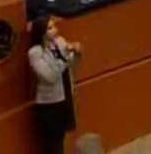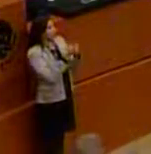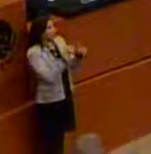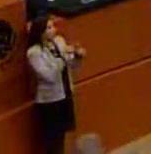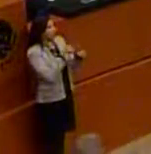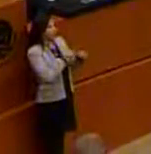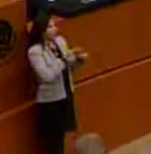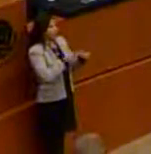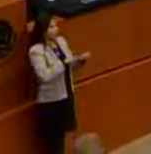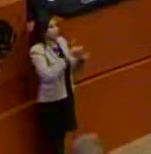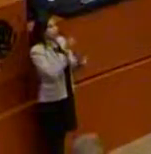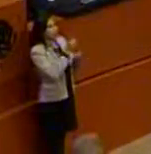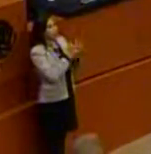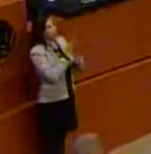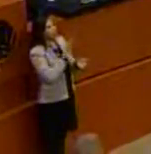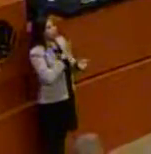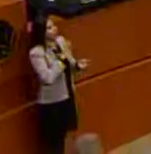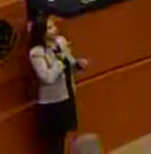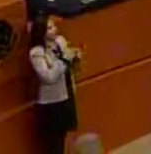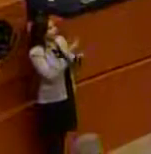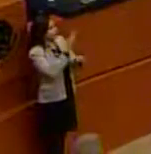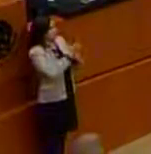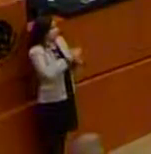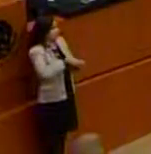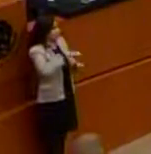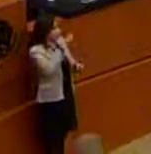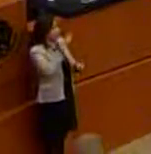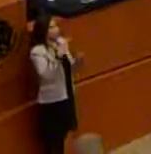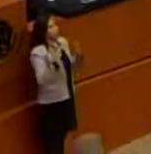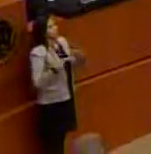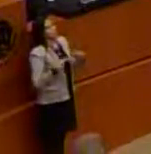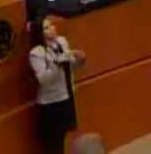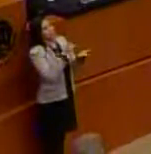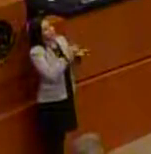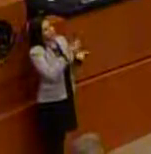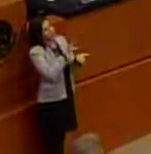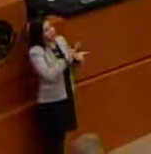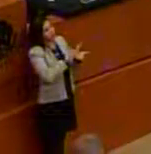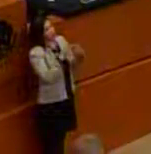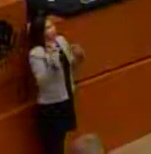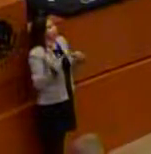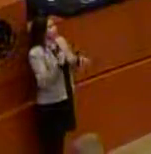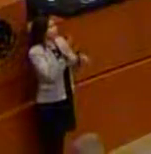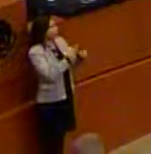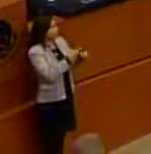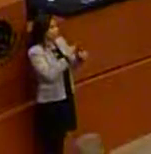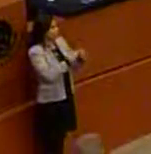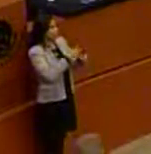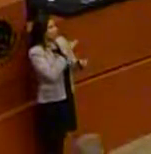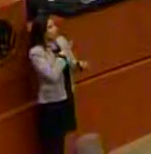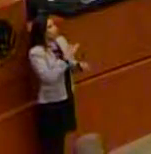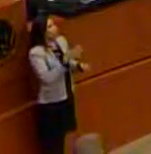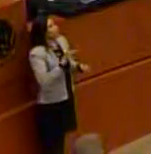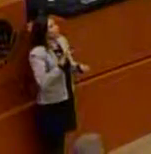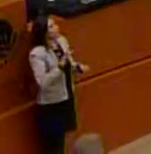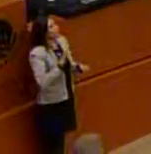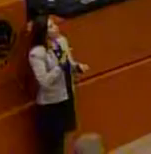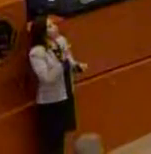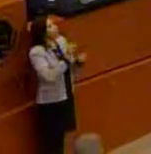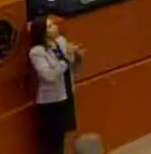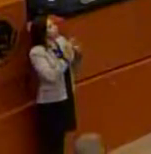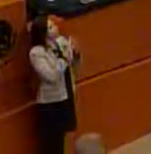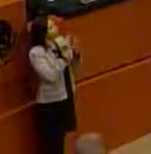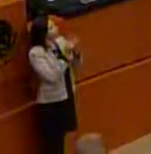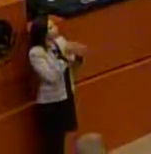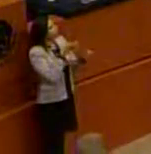la atención social, no solamente a la tercera edad, a los discapacitados, a los enfermos, pueda ser